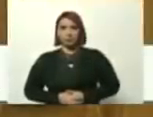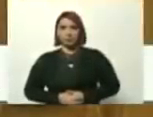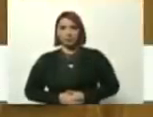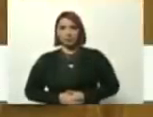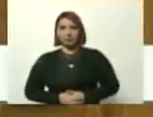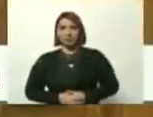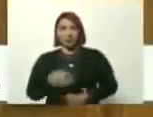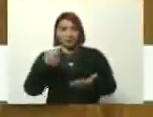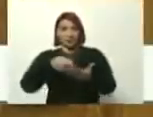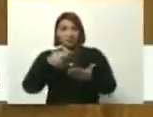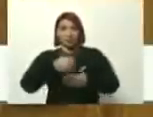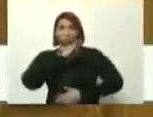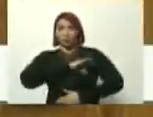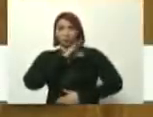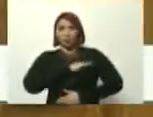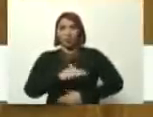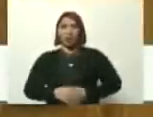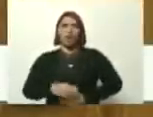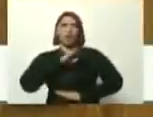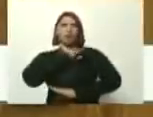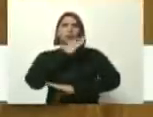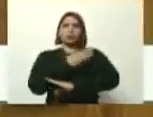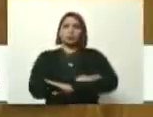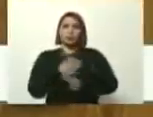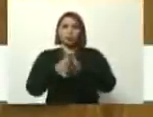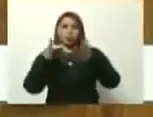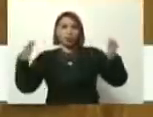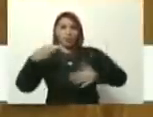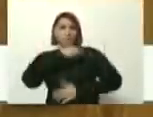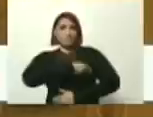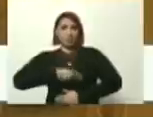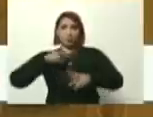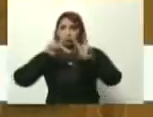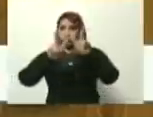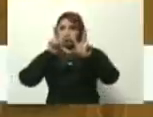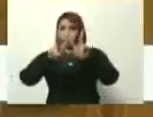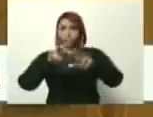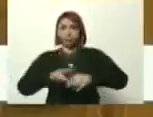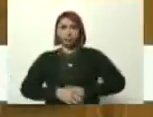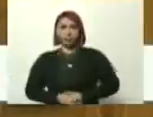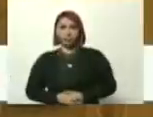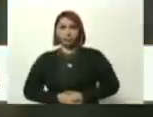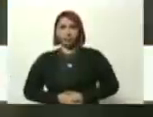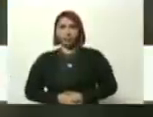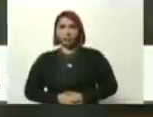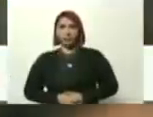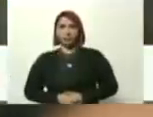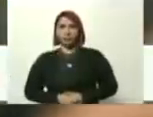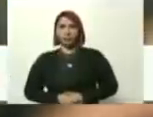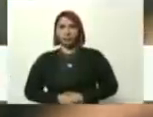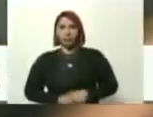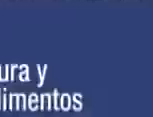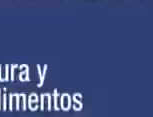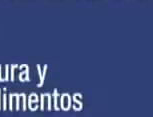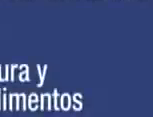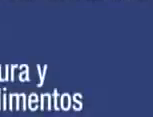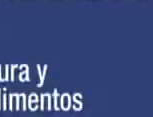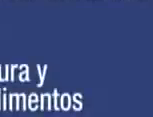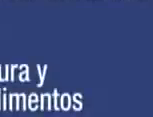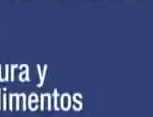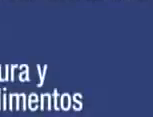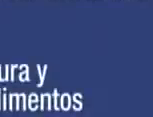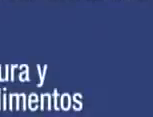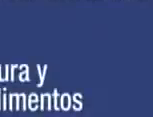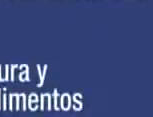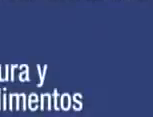inversión social el fortalecimiento de la gran misión Vivienda Venezuela, en el impulso y la extensión